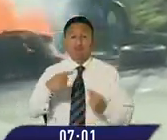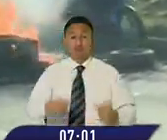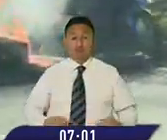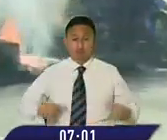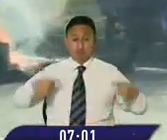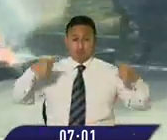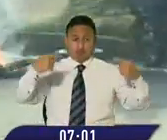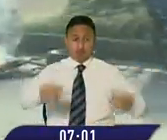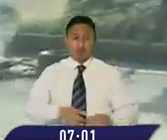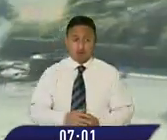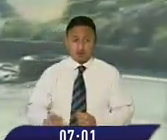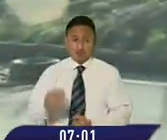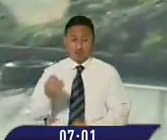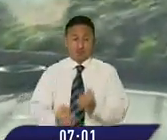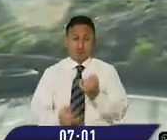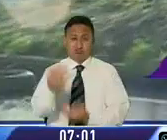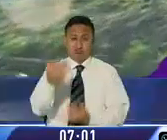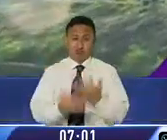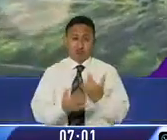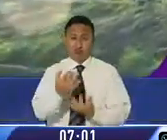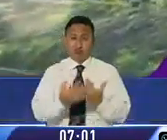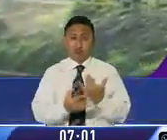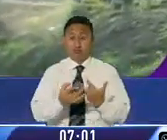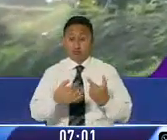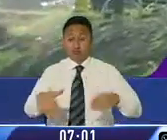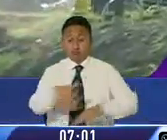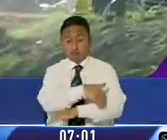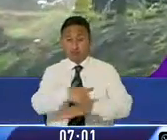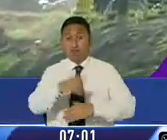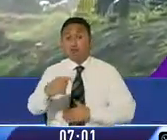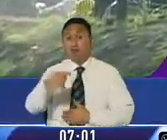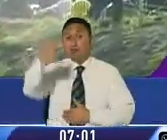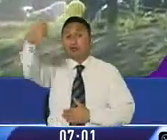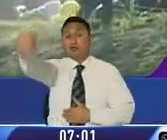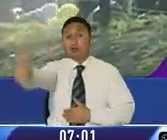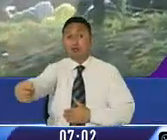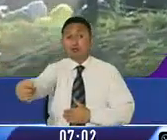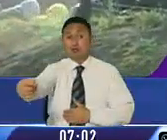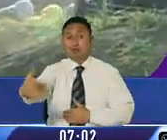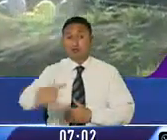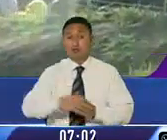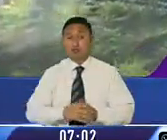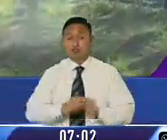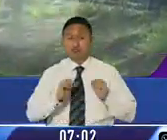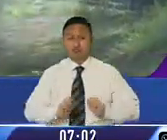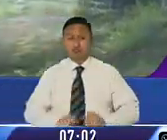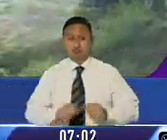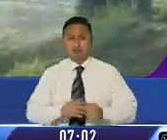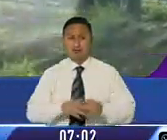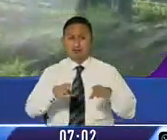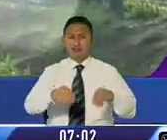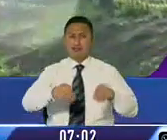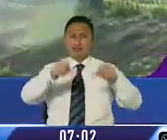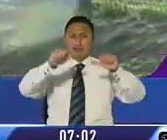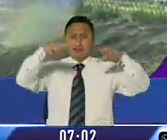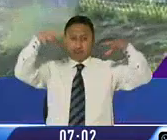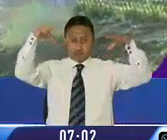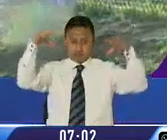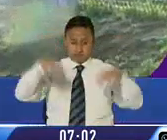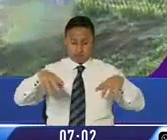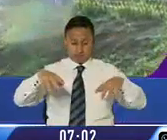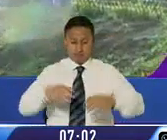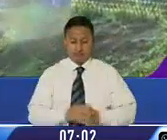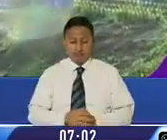llantas de algunos escombros en una de las arterias, mientras que del otro lado han colocado un gran montículo de tierra.